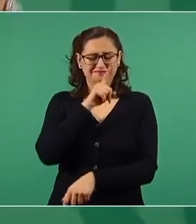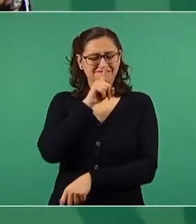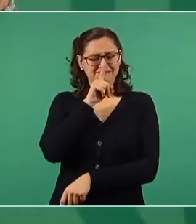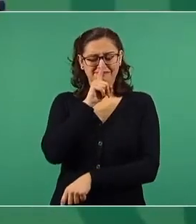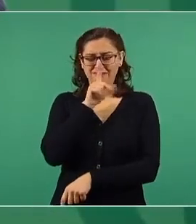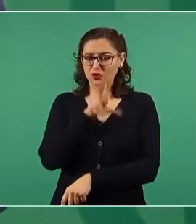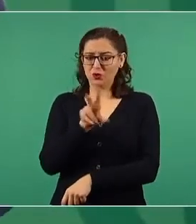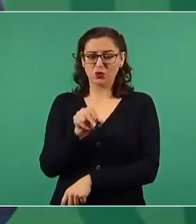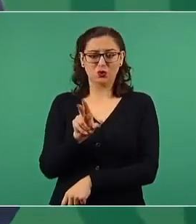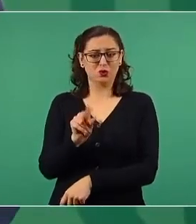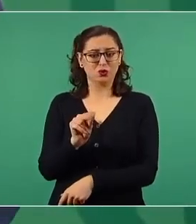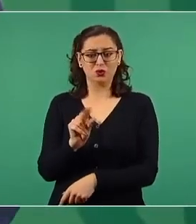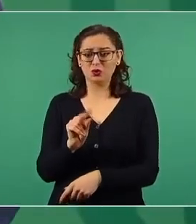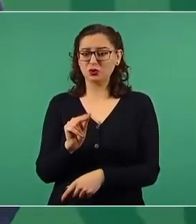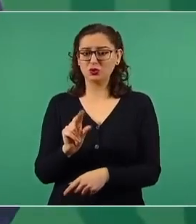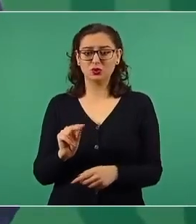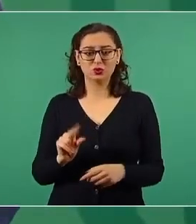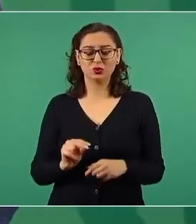Y